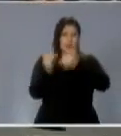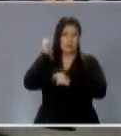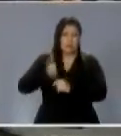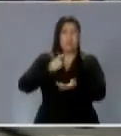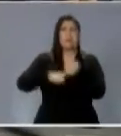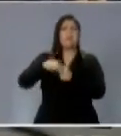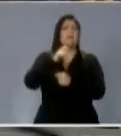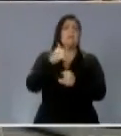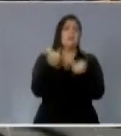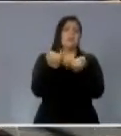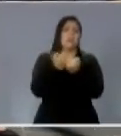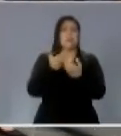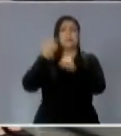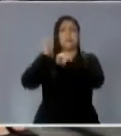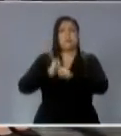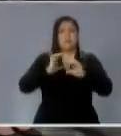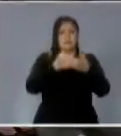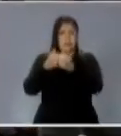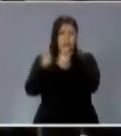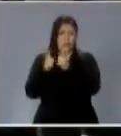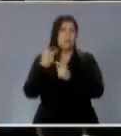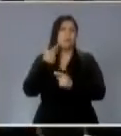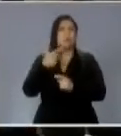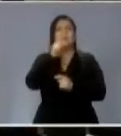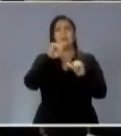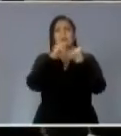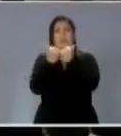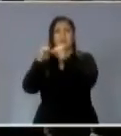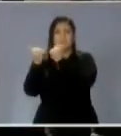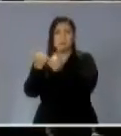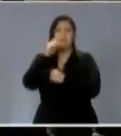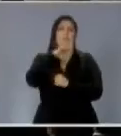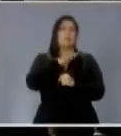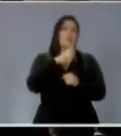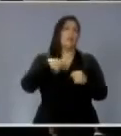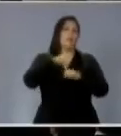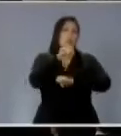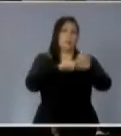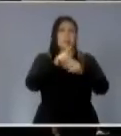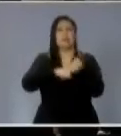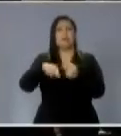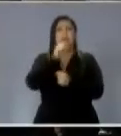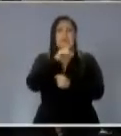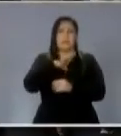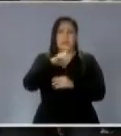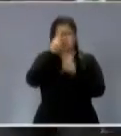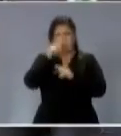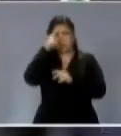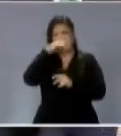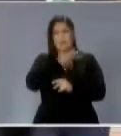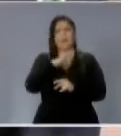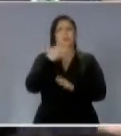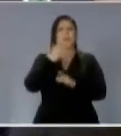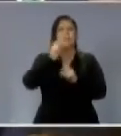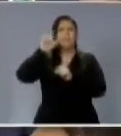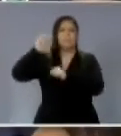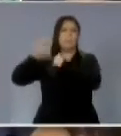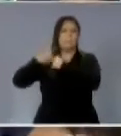de 43. Están los miles desaparecidos, miles, cifra absolutamente